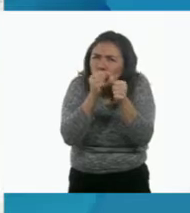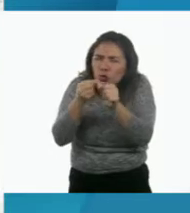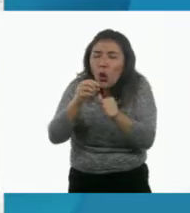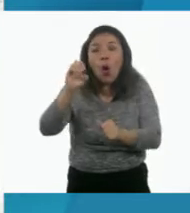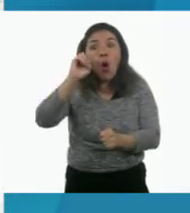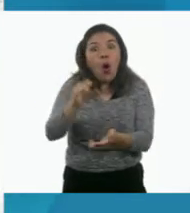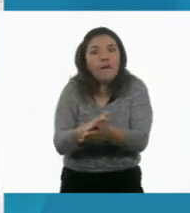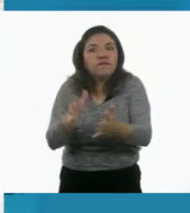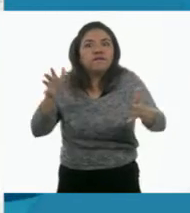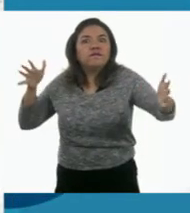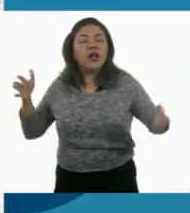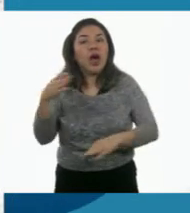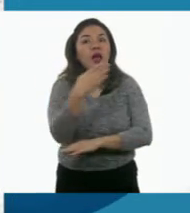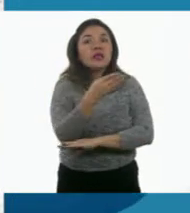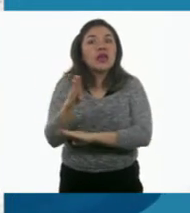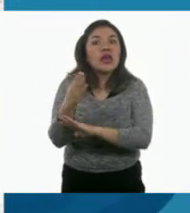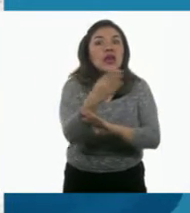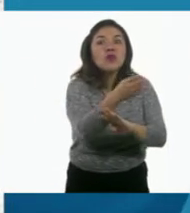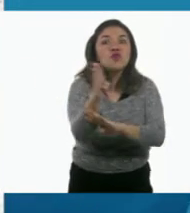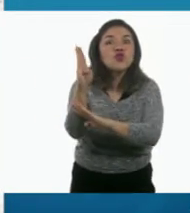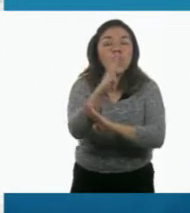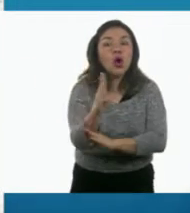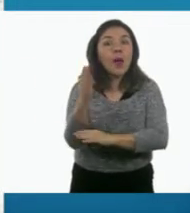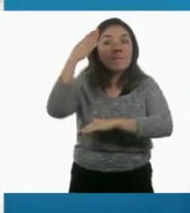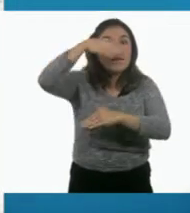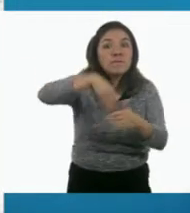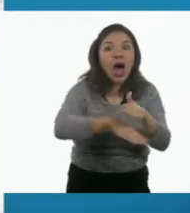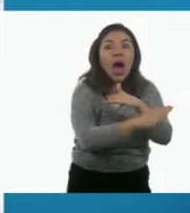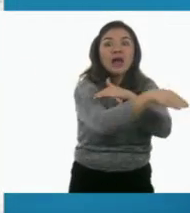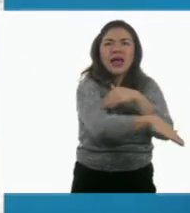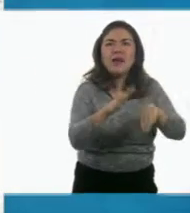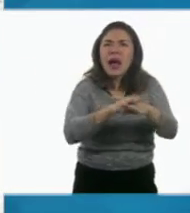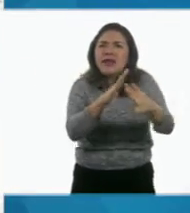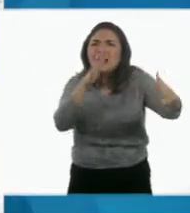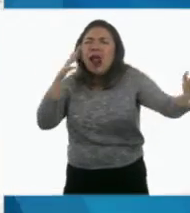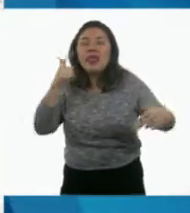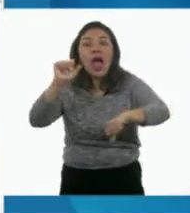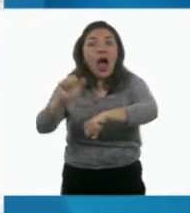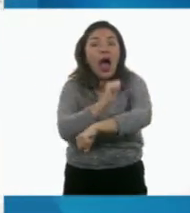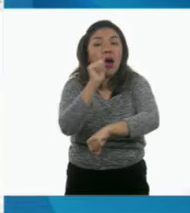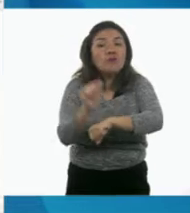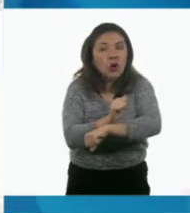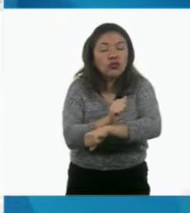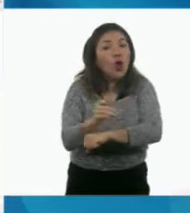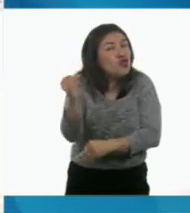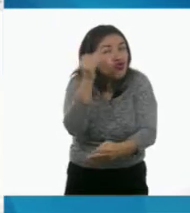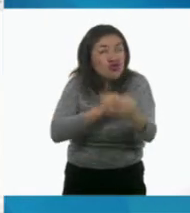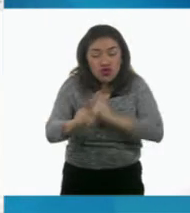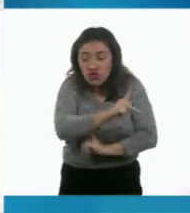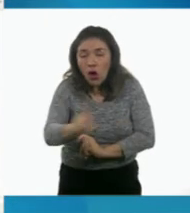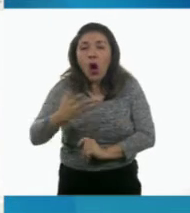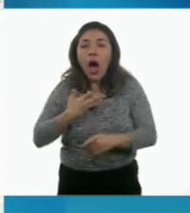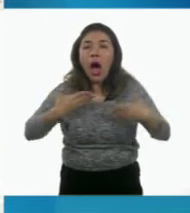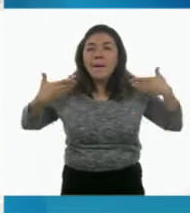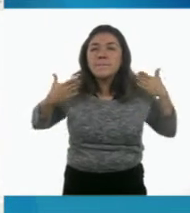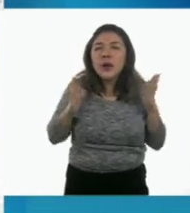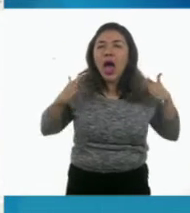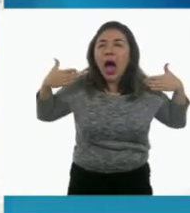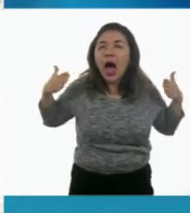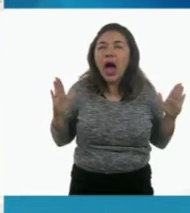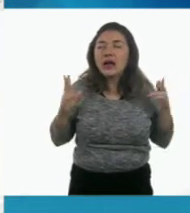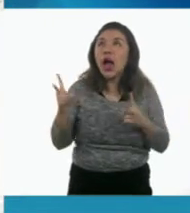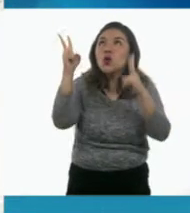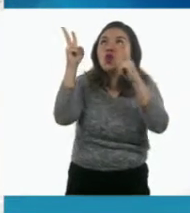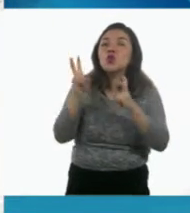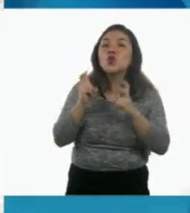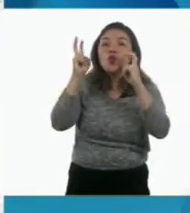tiburón ballena, más grande que un autobús. Todos respiran mediante branquias, que extraen el oxígeno